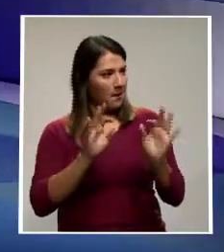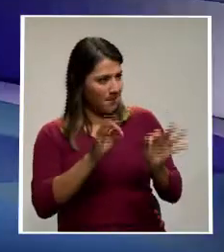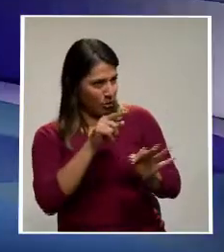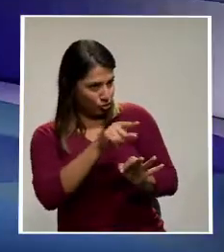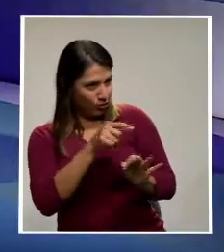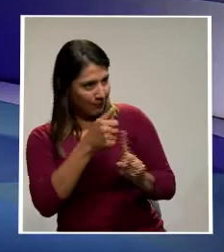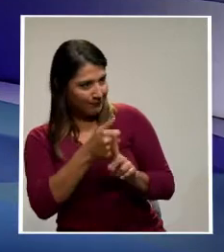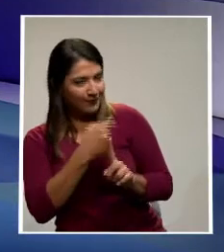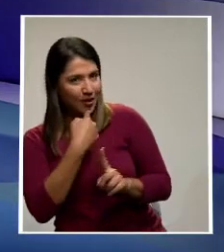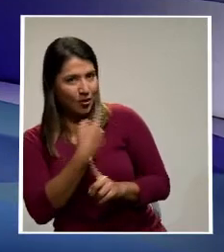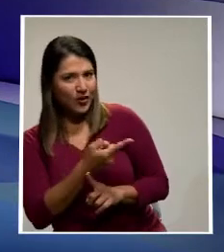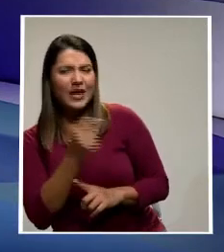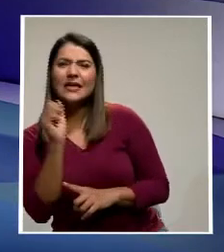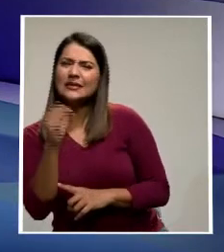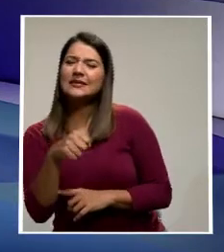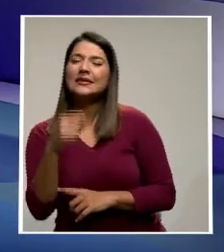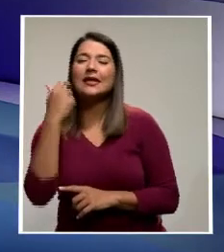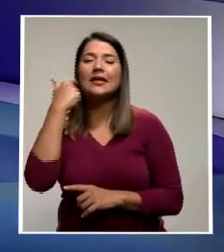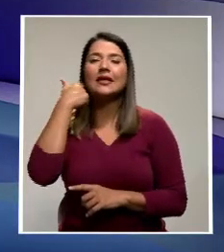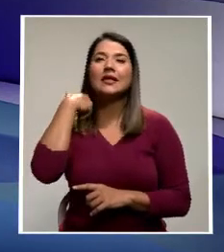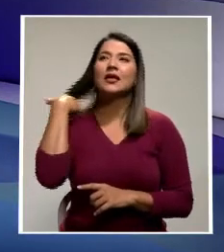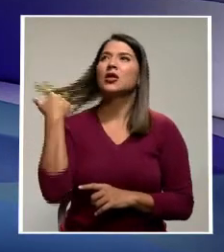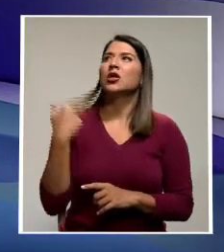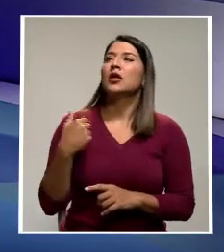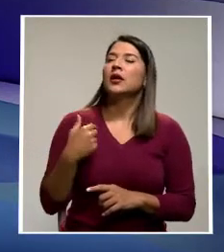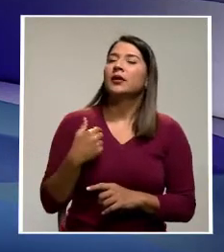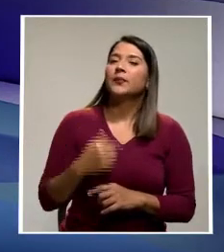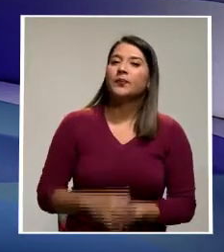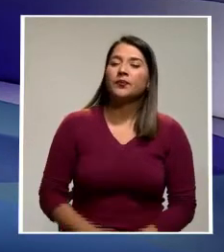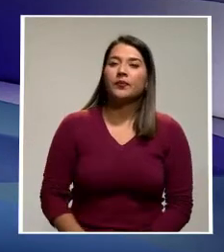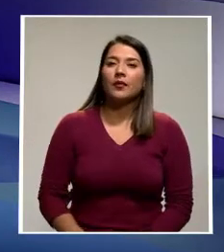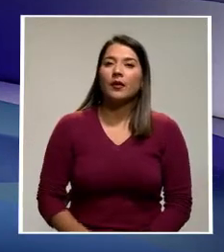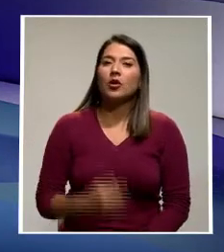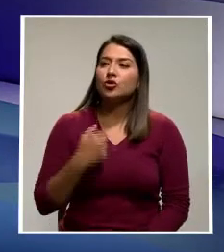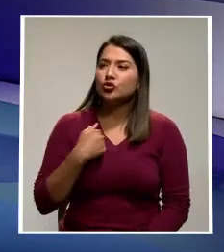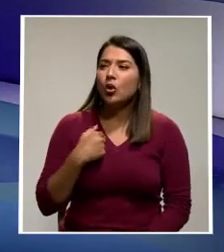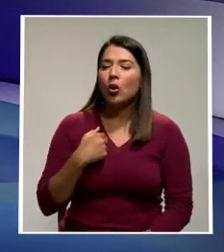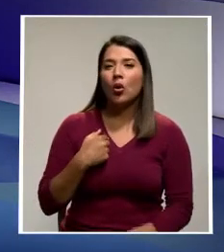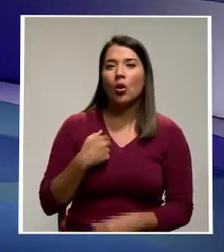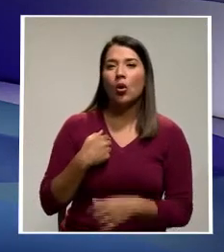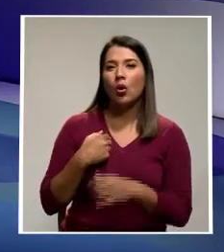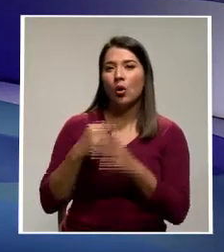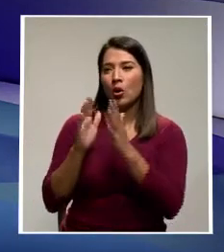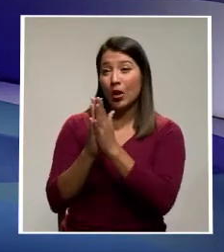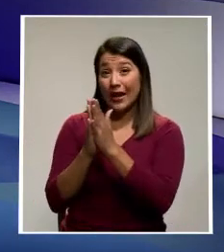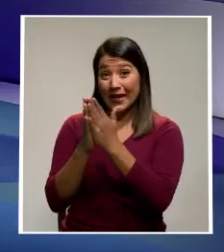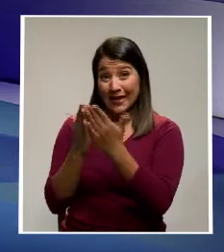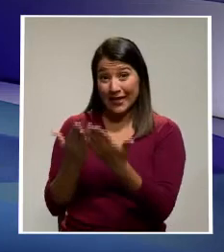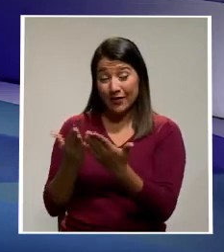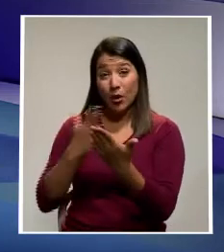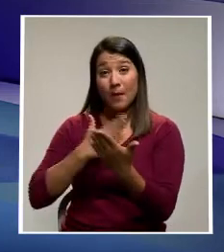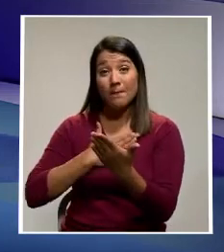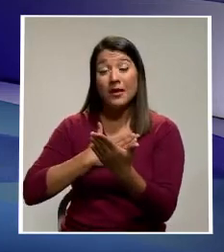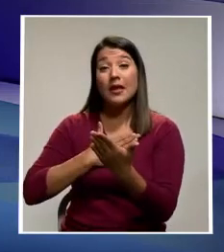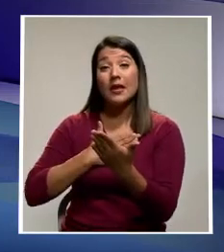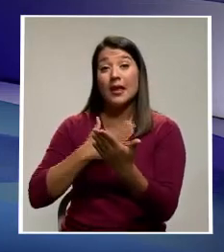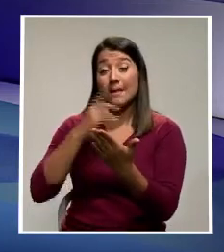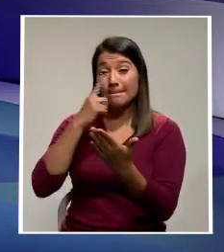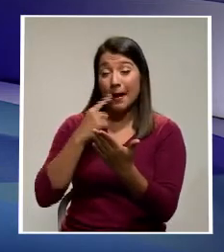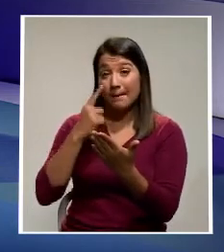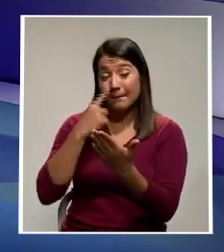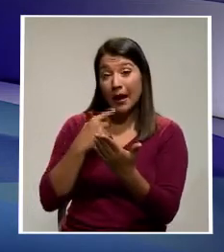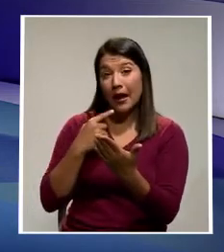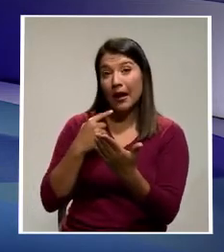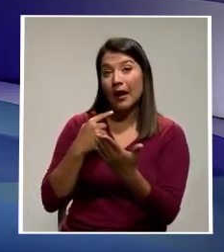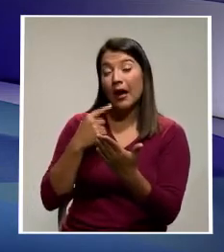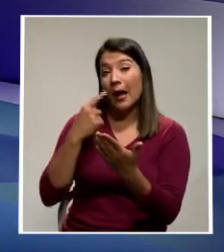Sí, pero vieras que me ha tocado últimamente revisar las obras completas para la editorial de la UCR. ¿Se está por